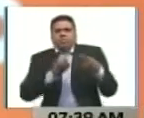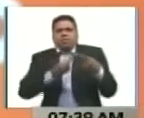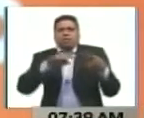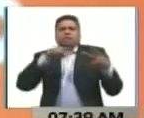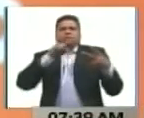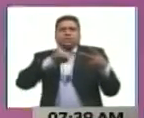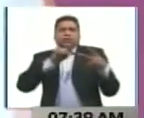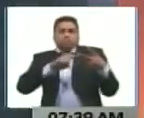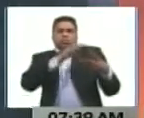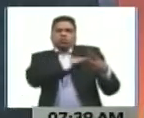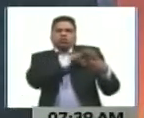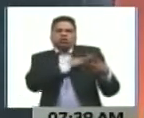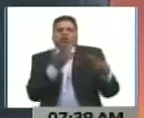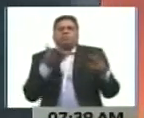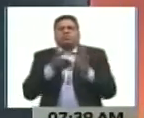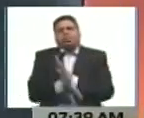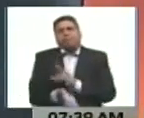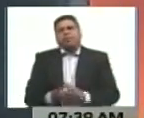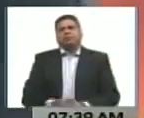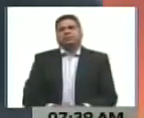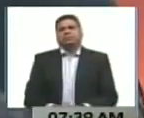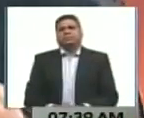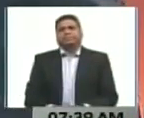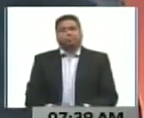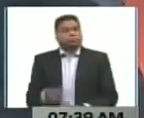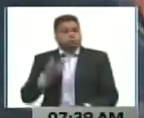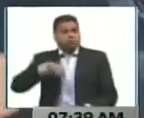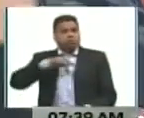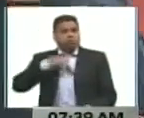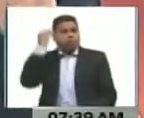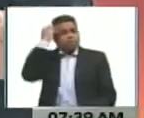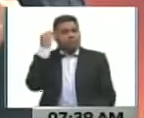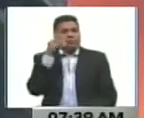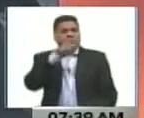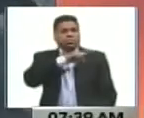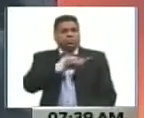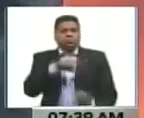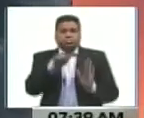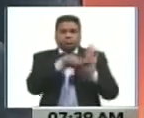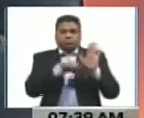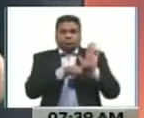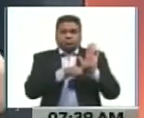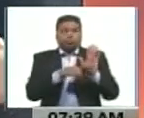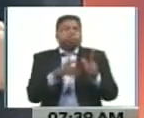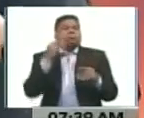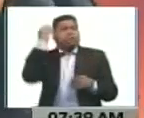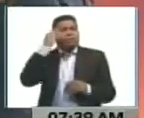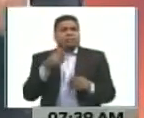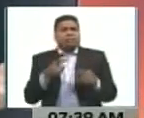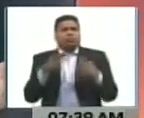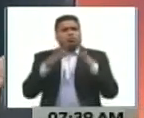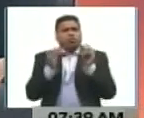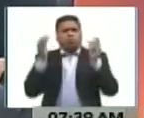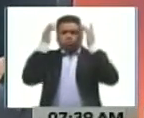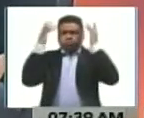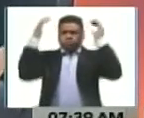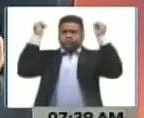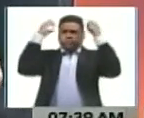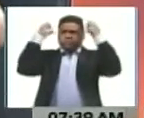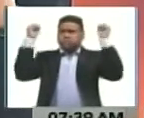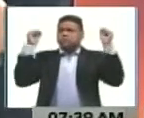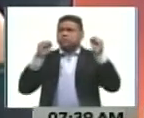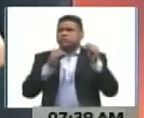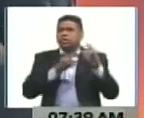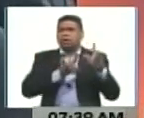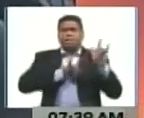diseña una agenda internacional donde intelectuales venezolanos van a viajar a foros internacionales, un poco para explicar el